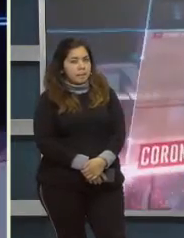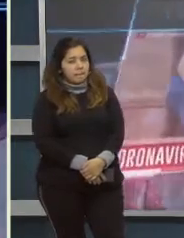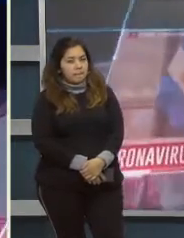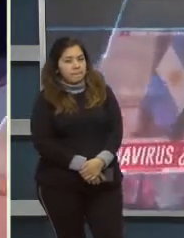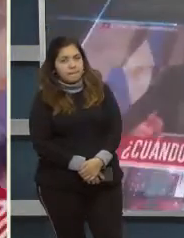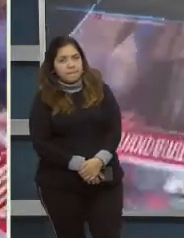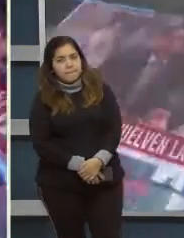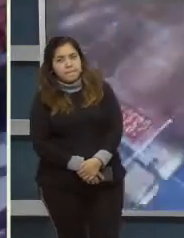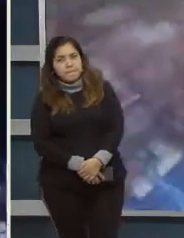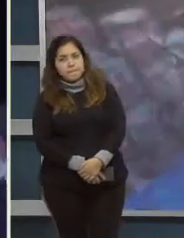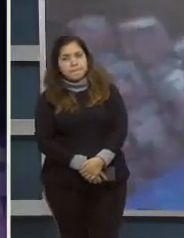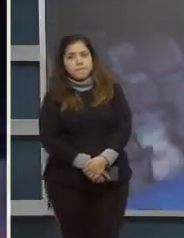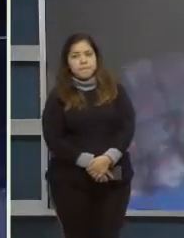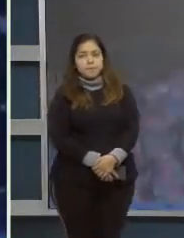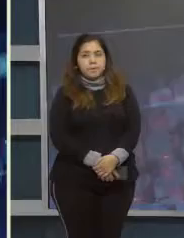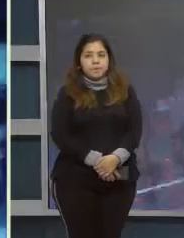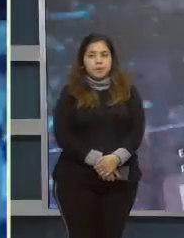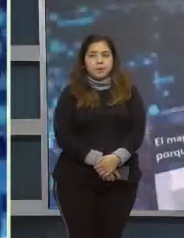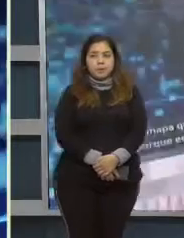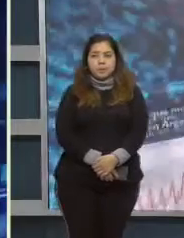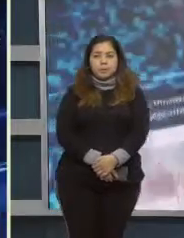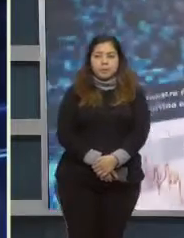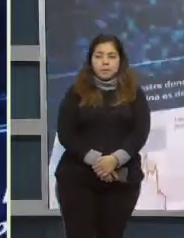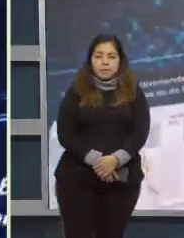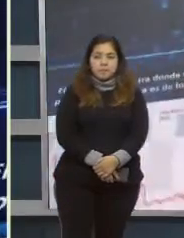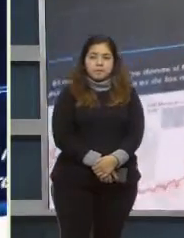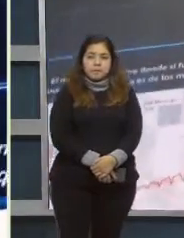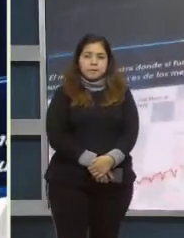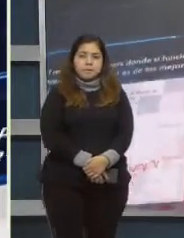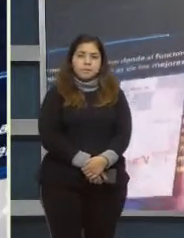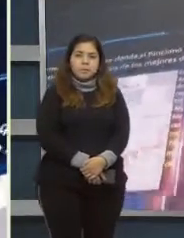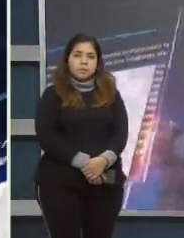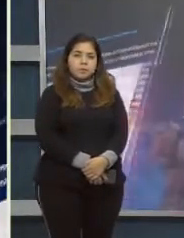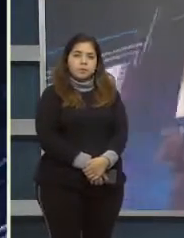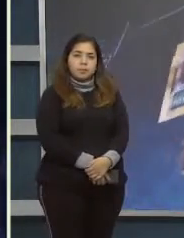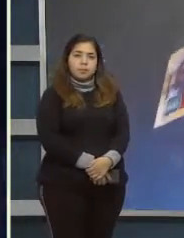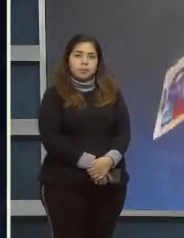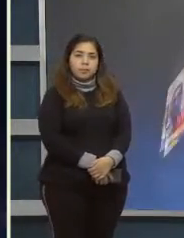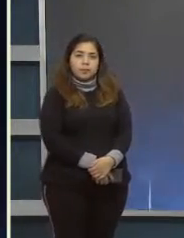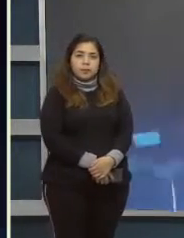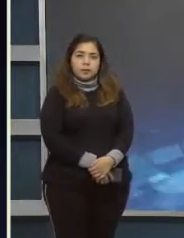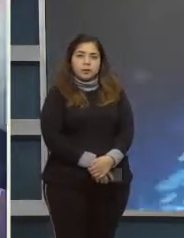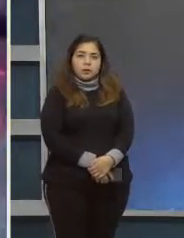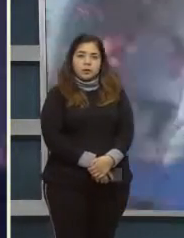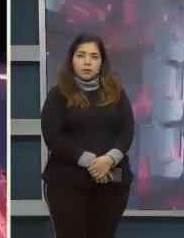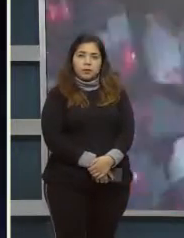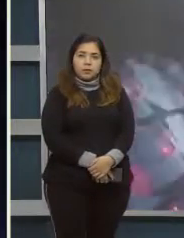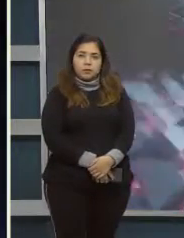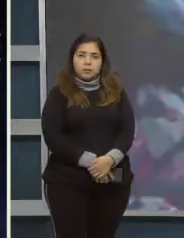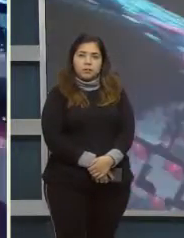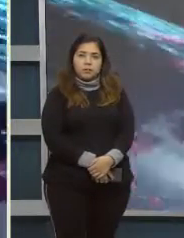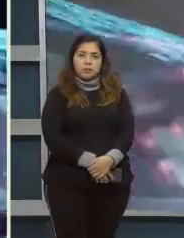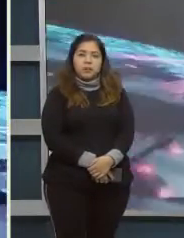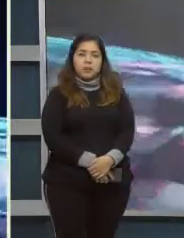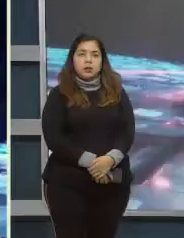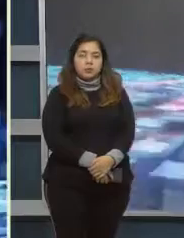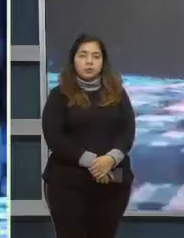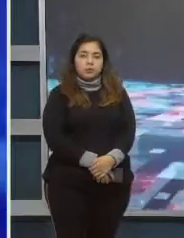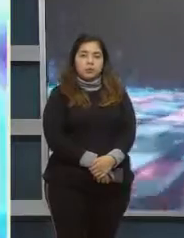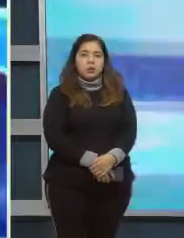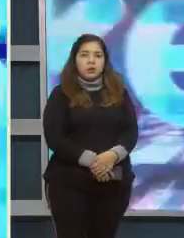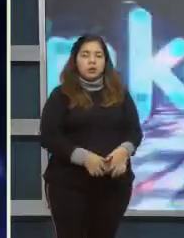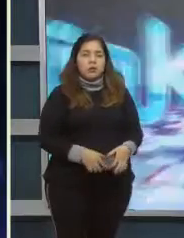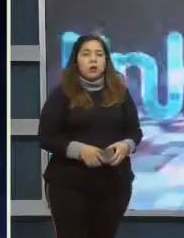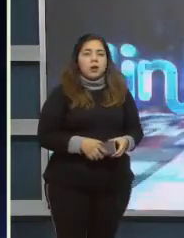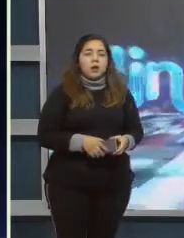tercera etapa serían los cuartos años, que son los que seleccionan modalidades. Claro.